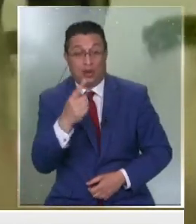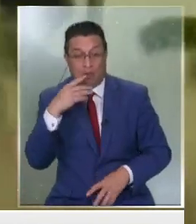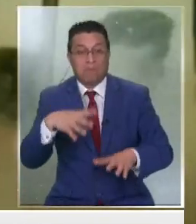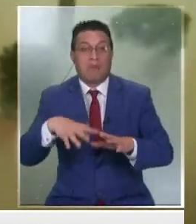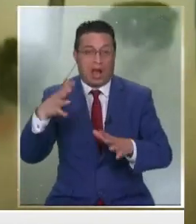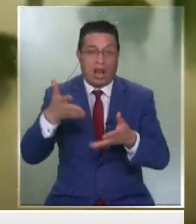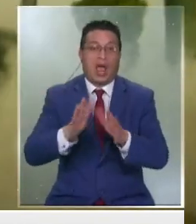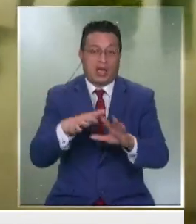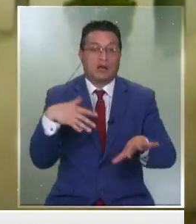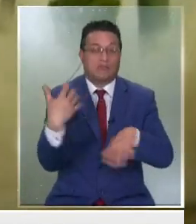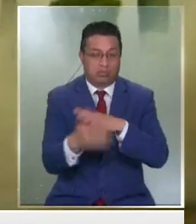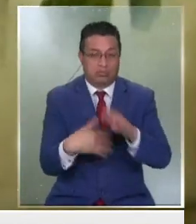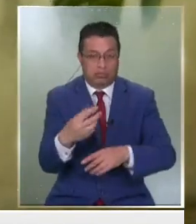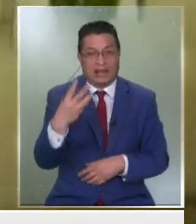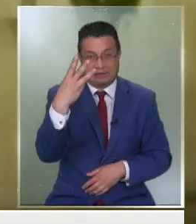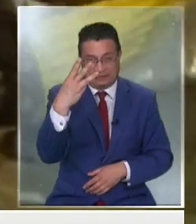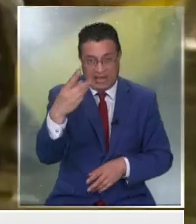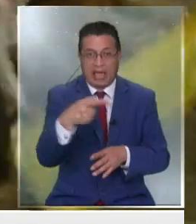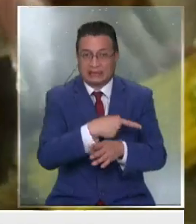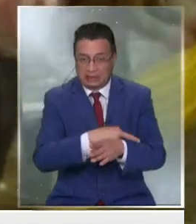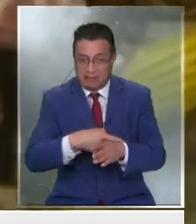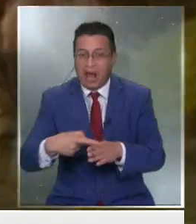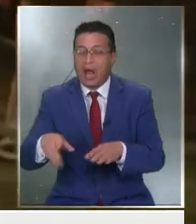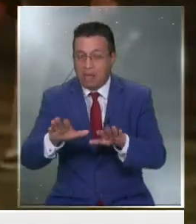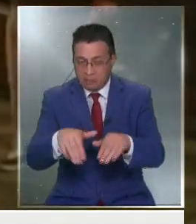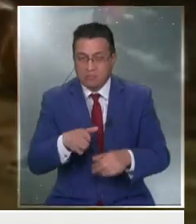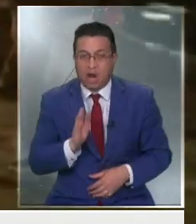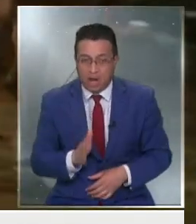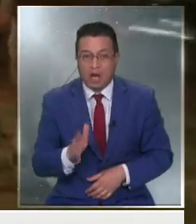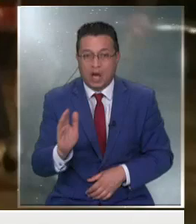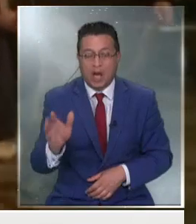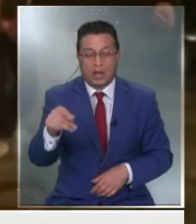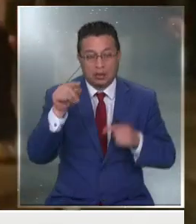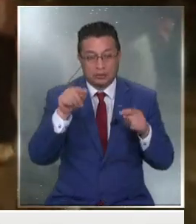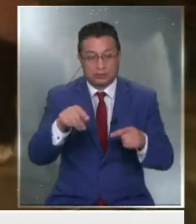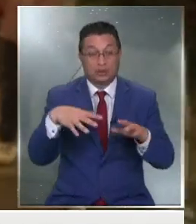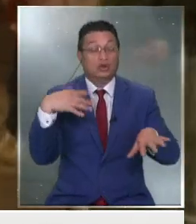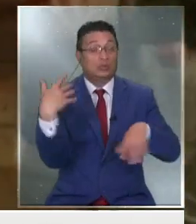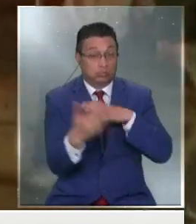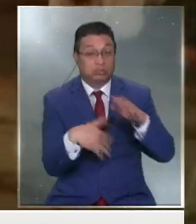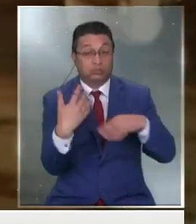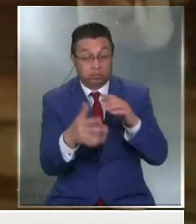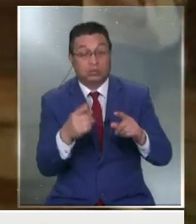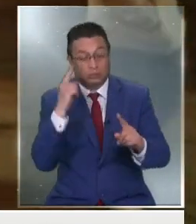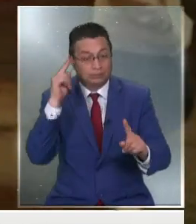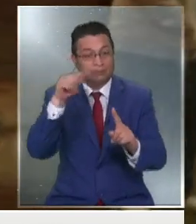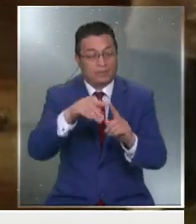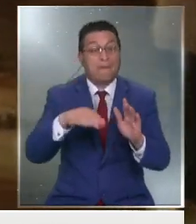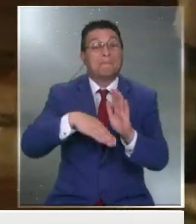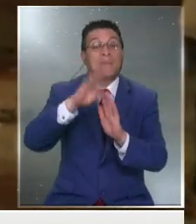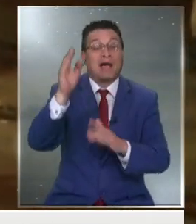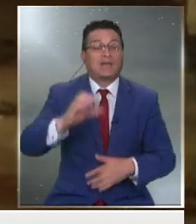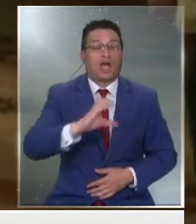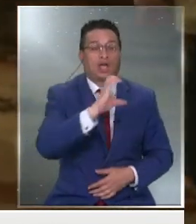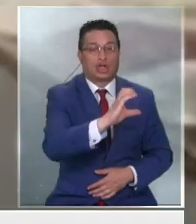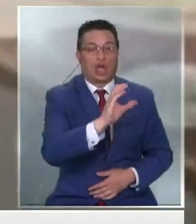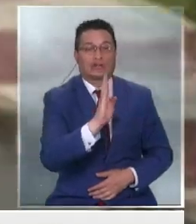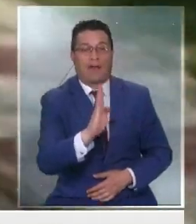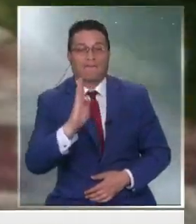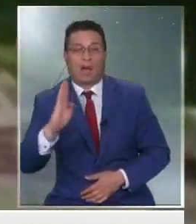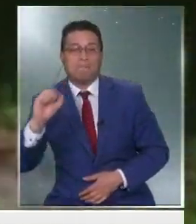en las calles por tercera semana consecutiva, en una jornada en que los disturbios se concentraron en la ciudad de